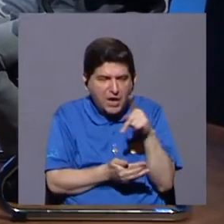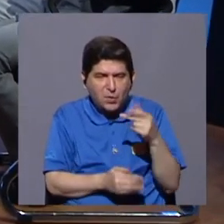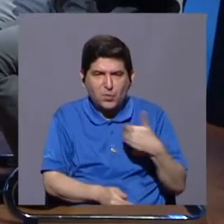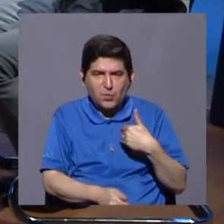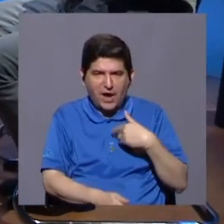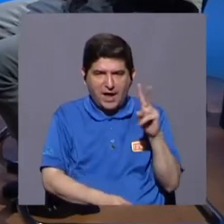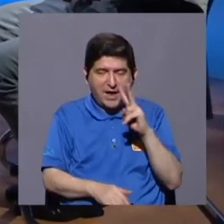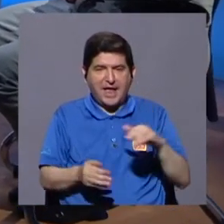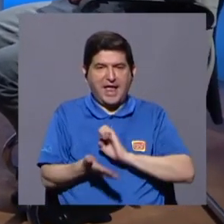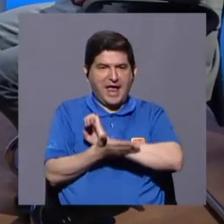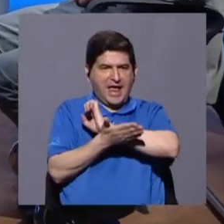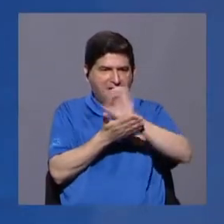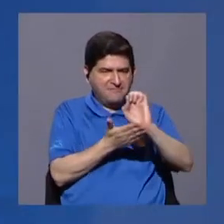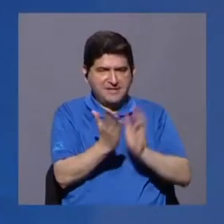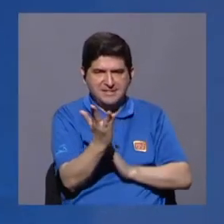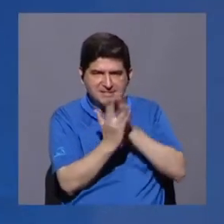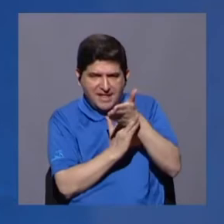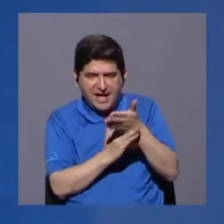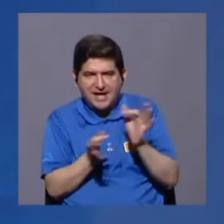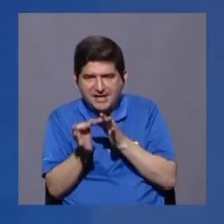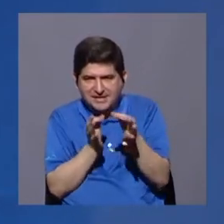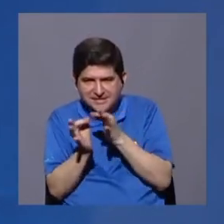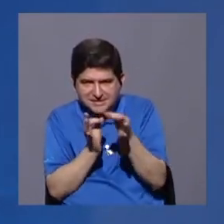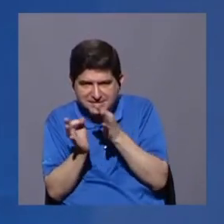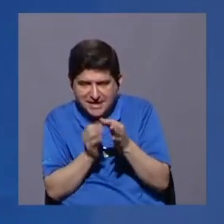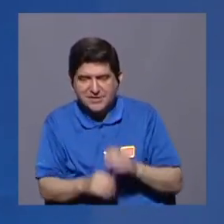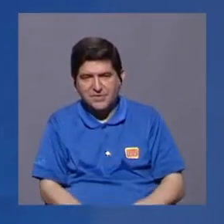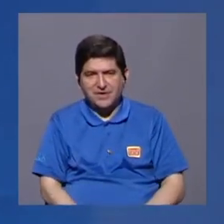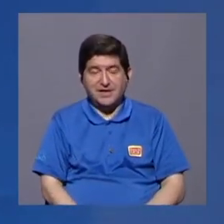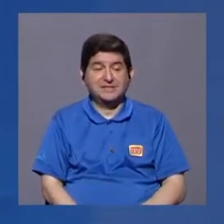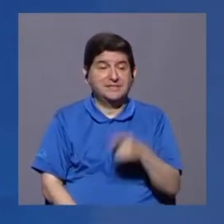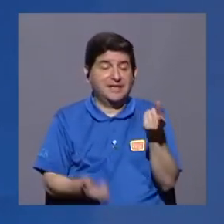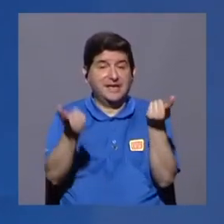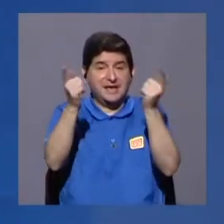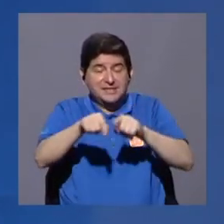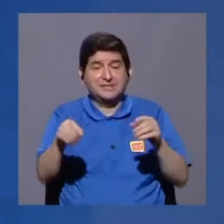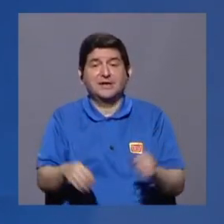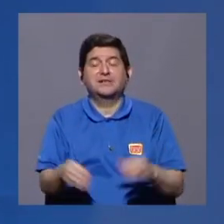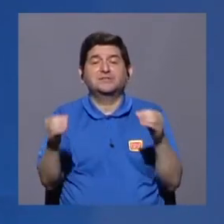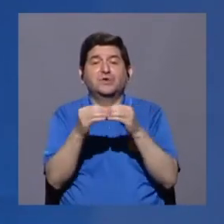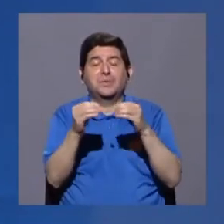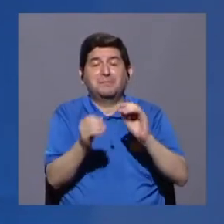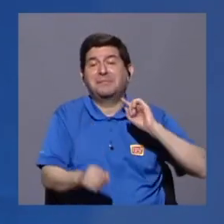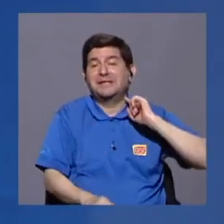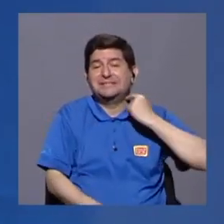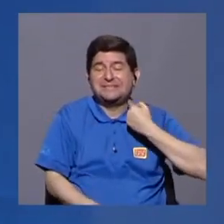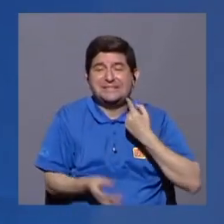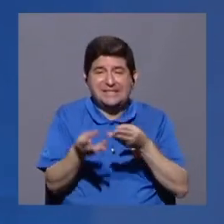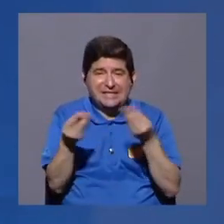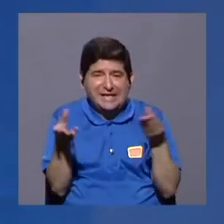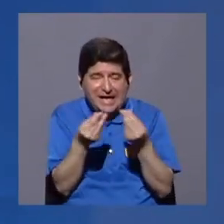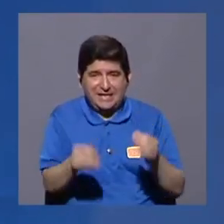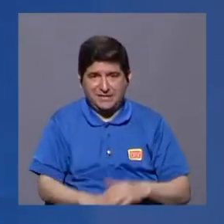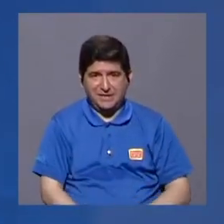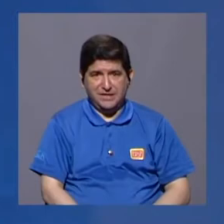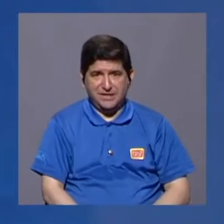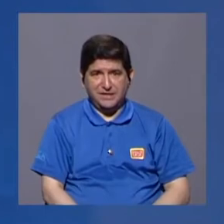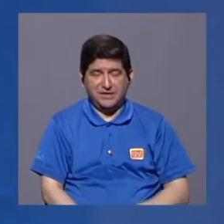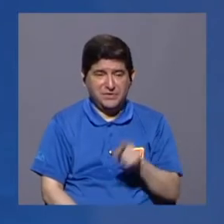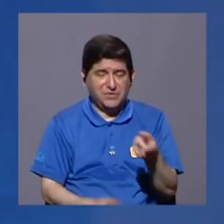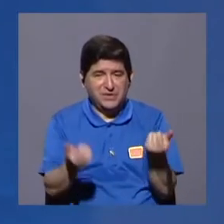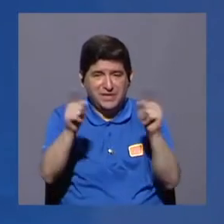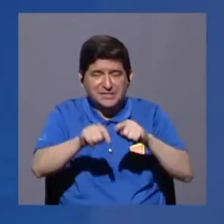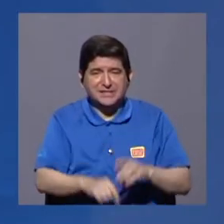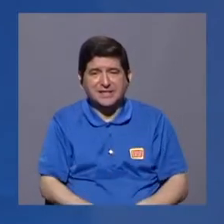virus y evitar que entren a las células son los anticuerpos monoclonales son muchísimo más caros de producir se producen en células